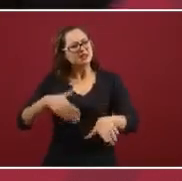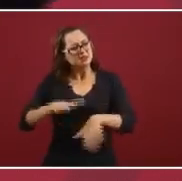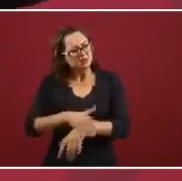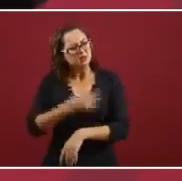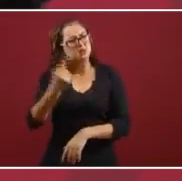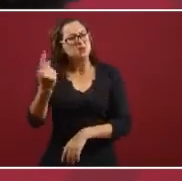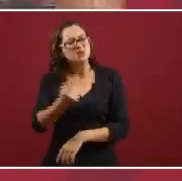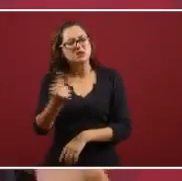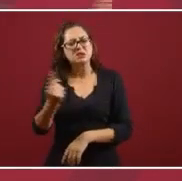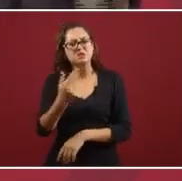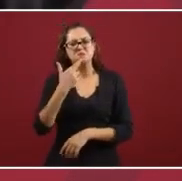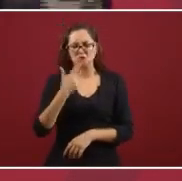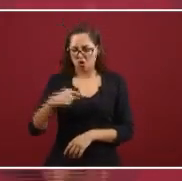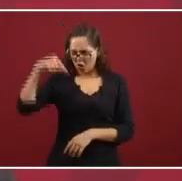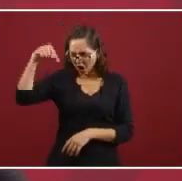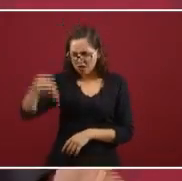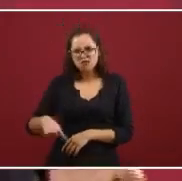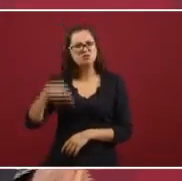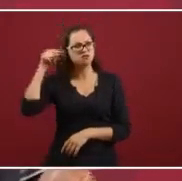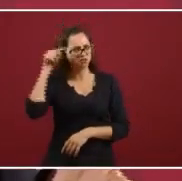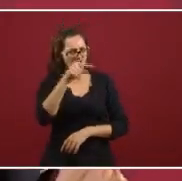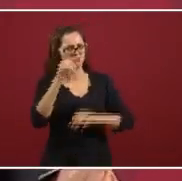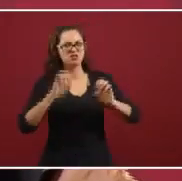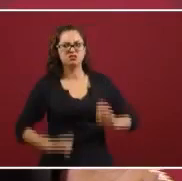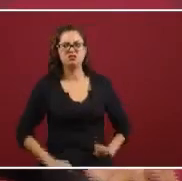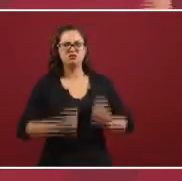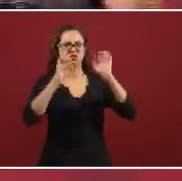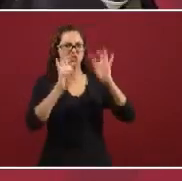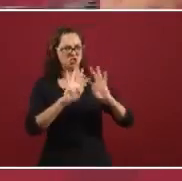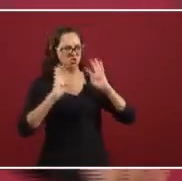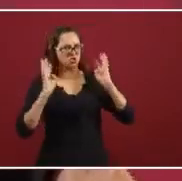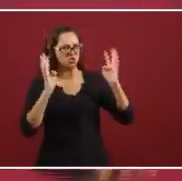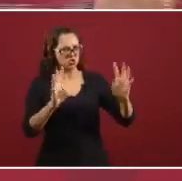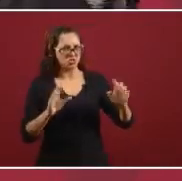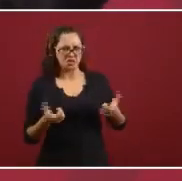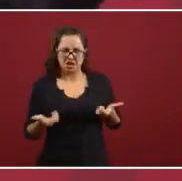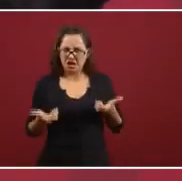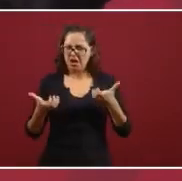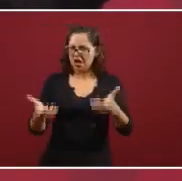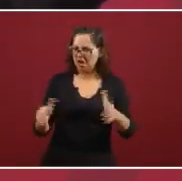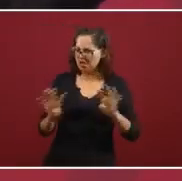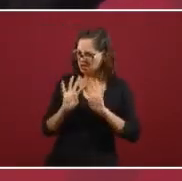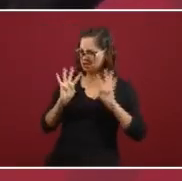Si nos quedamos aquí, tomamos la carretera